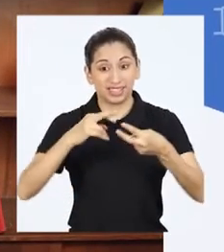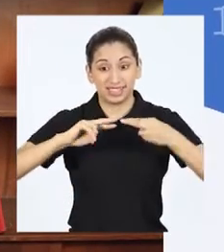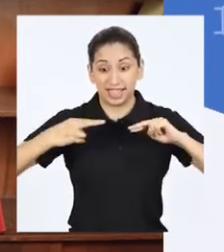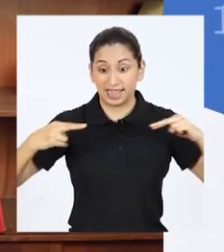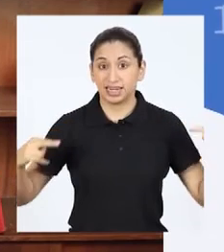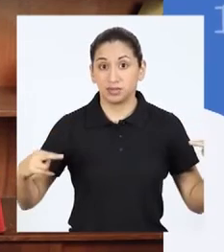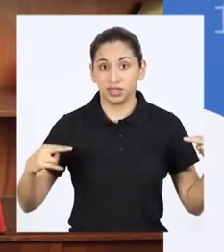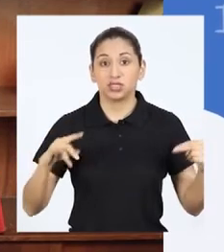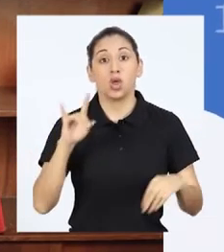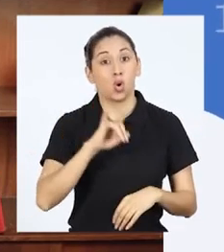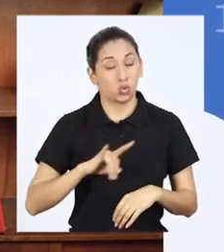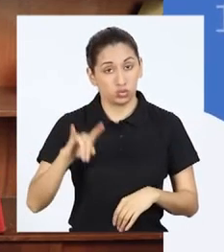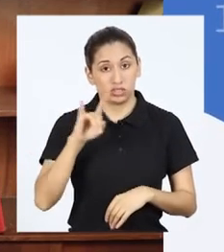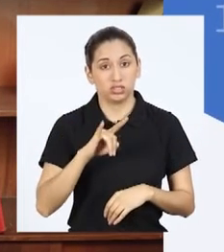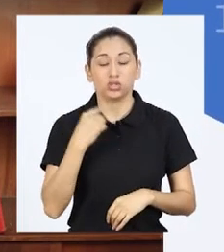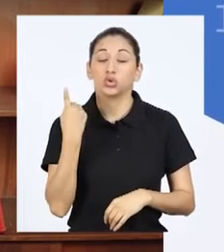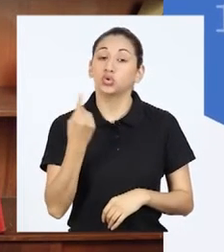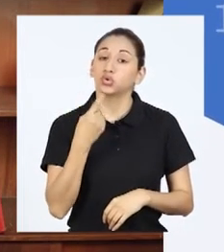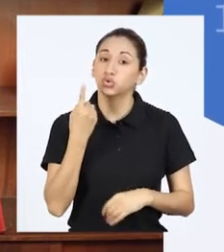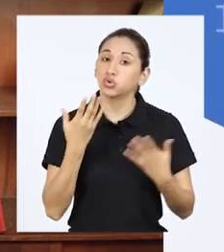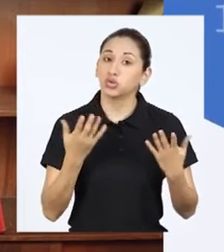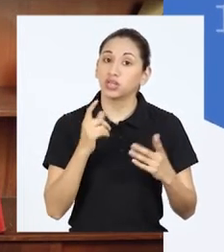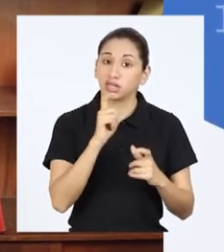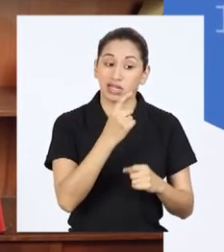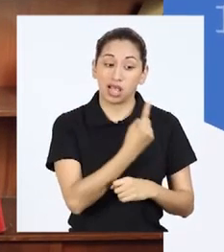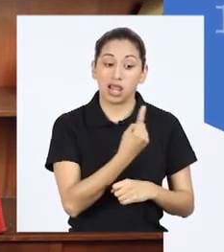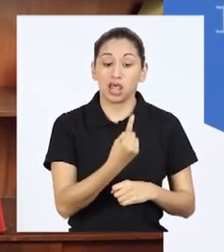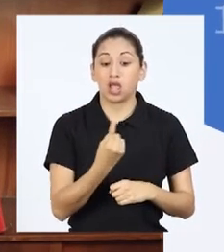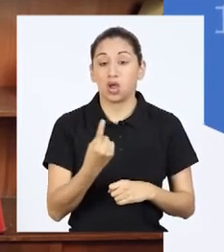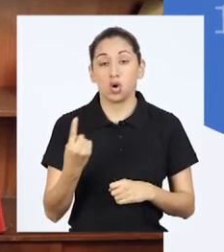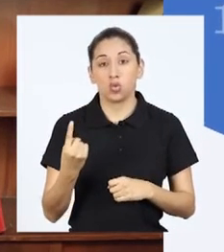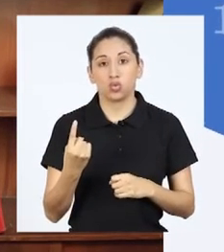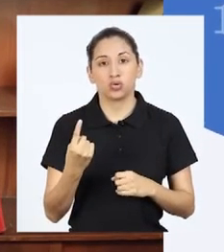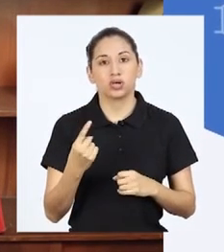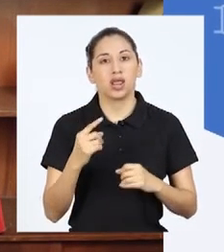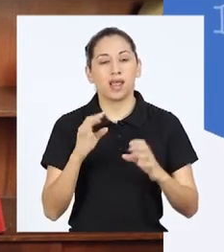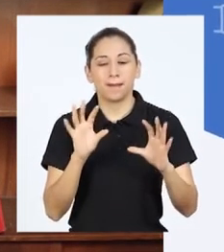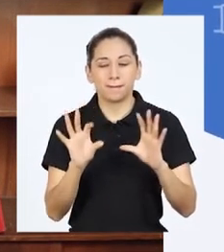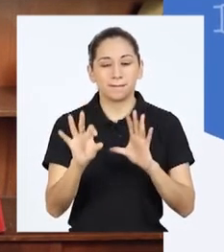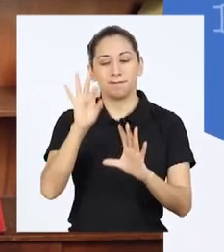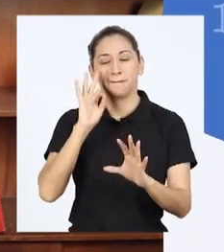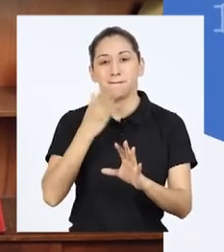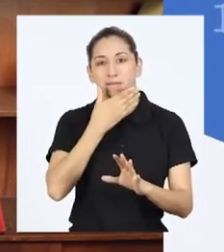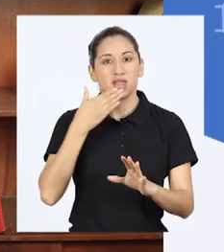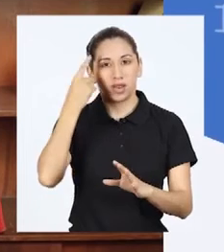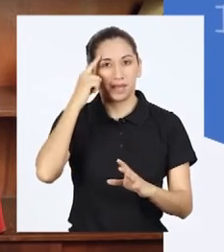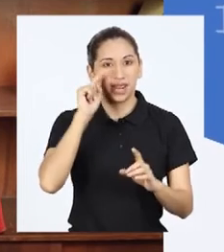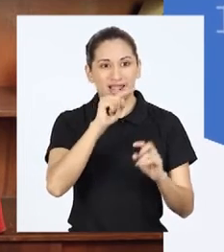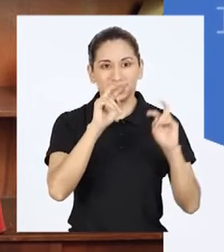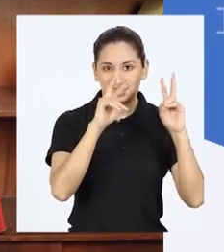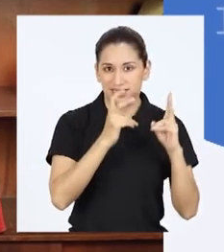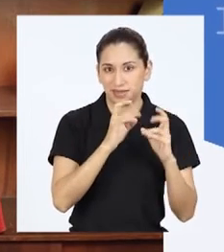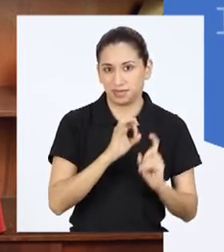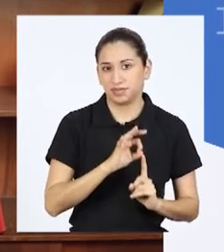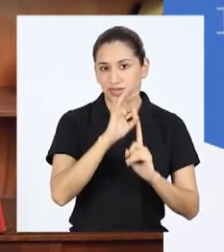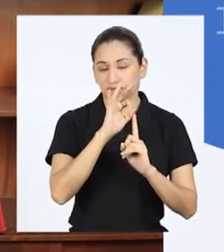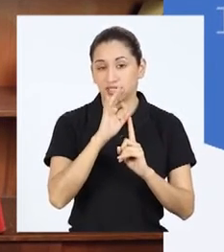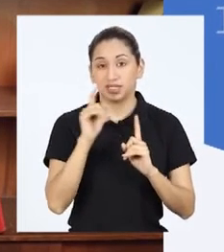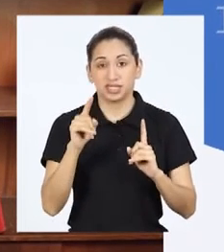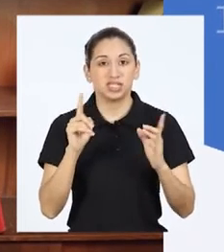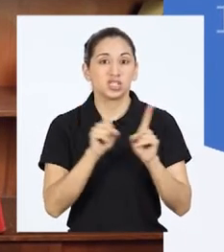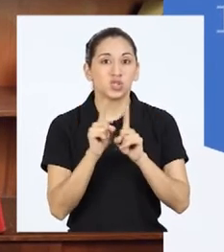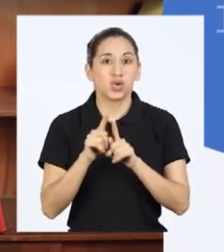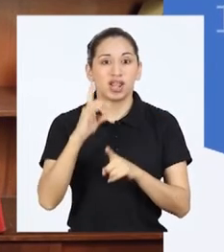herramientas son útiles, solo que cada una funciona mejor para determinado contexto. Como la técnica